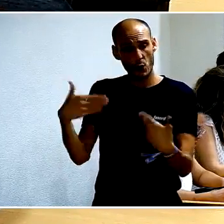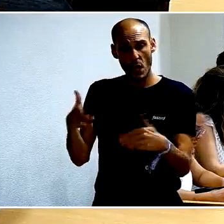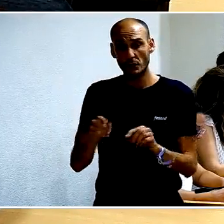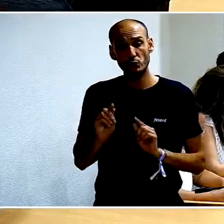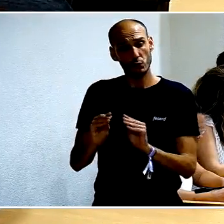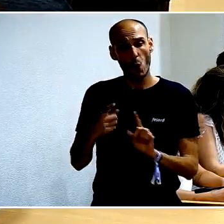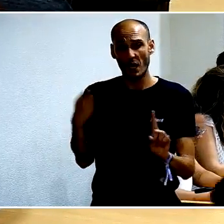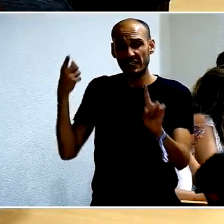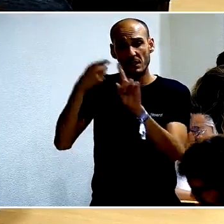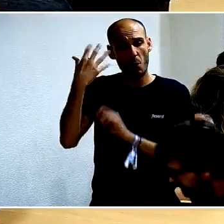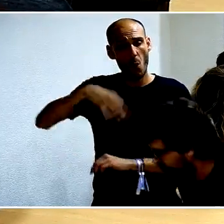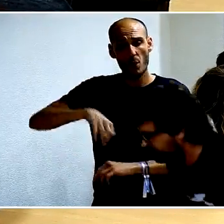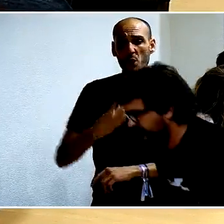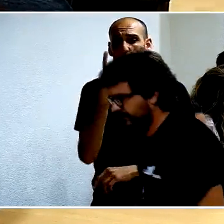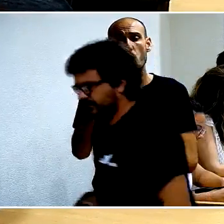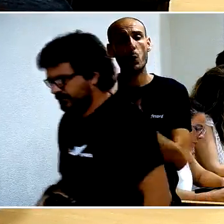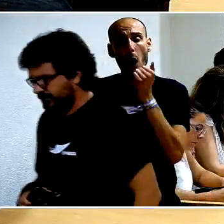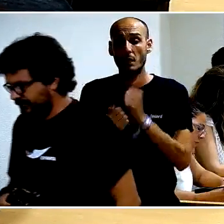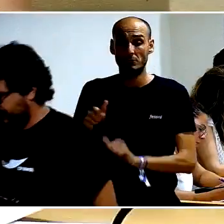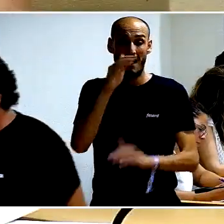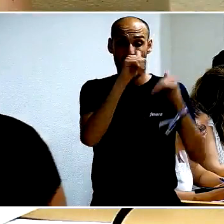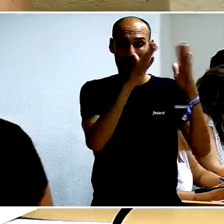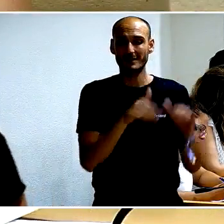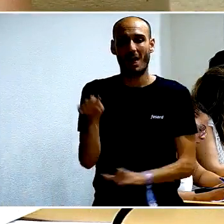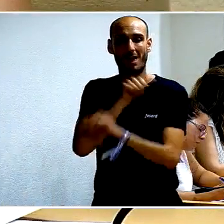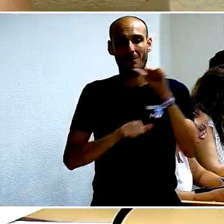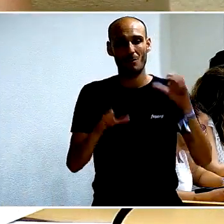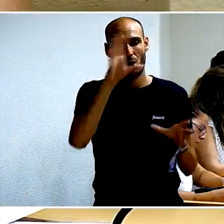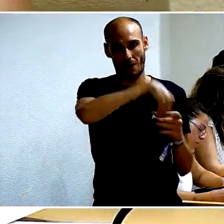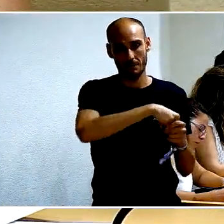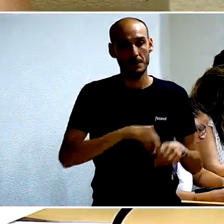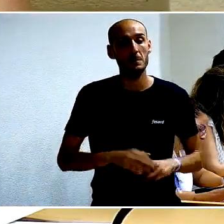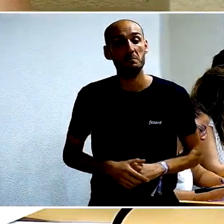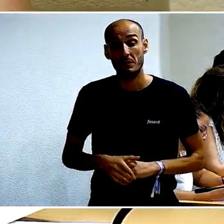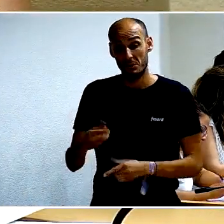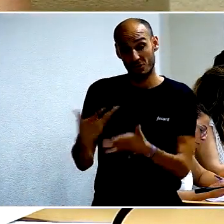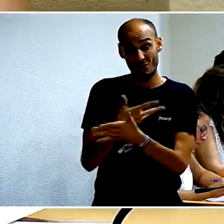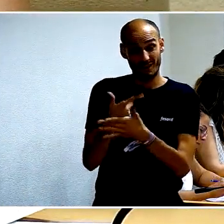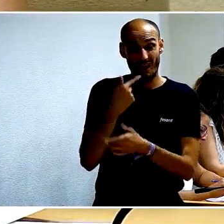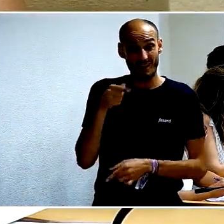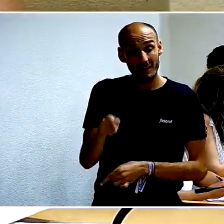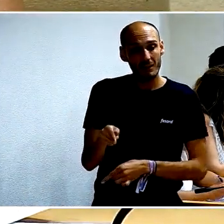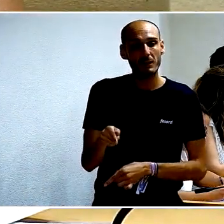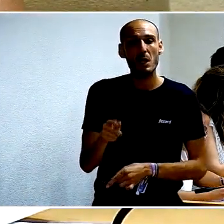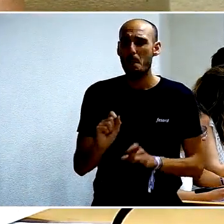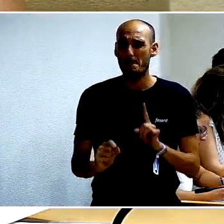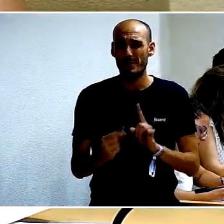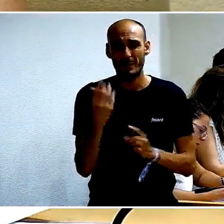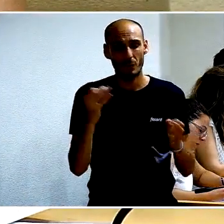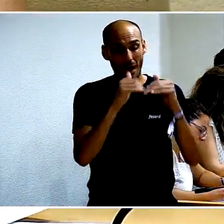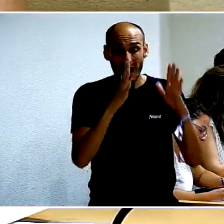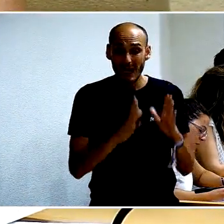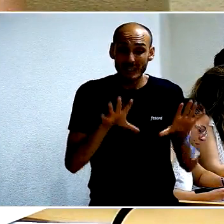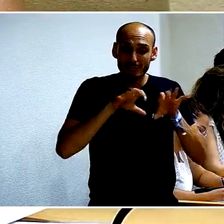objectiu, que és tornar a casa. Tal com ens diuen allí, primero tengamos otra vez nuestra casa y